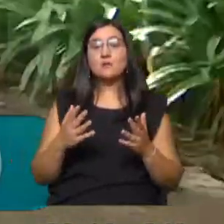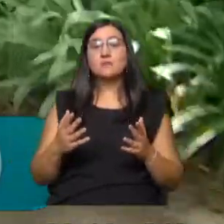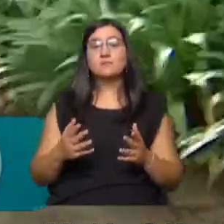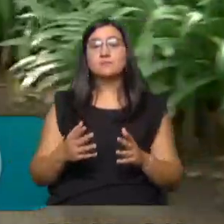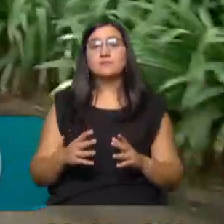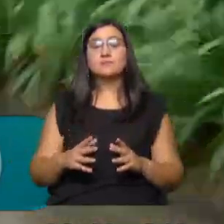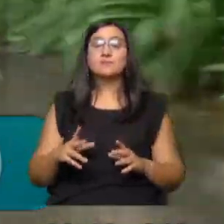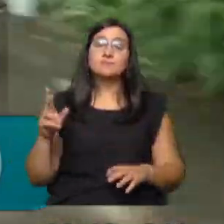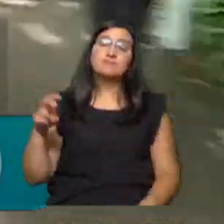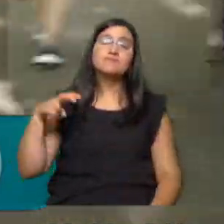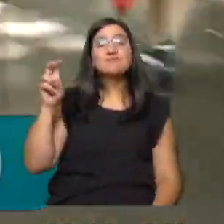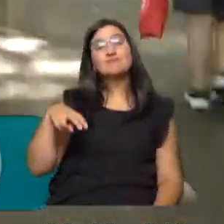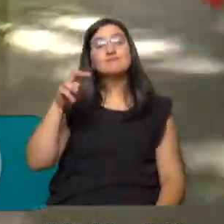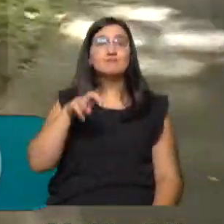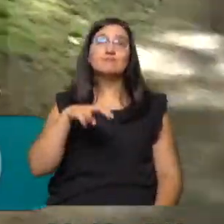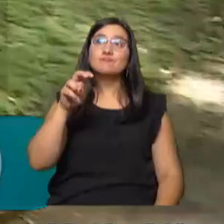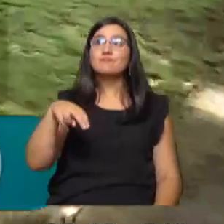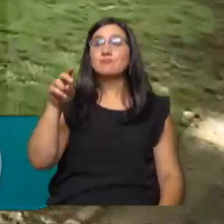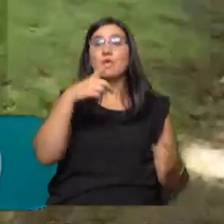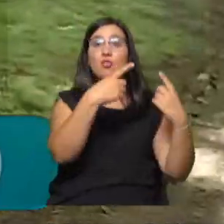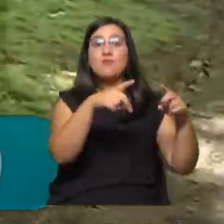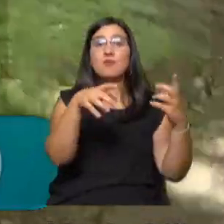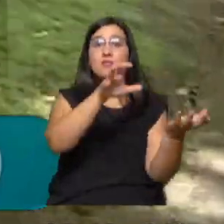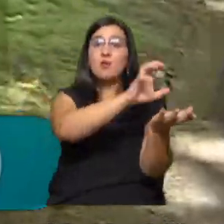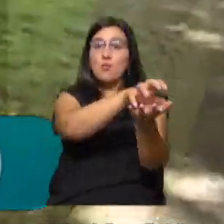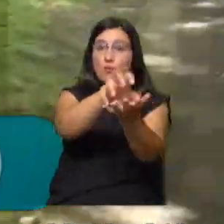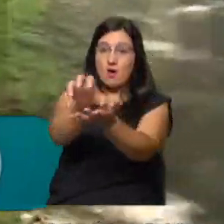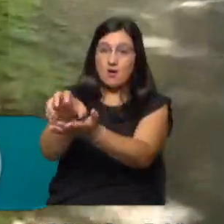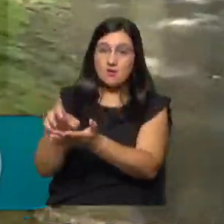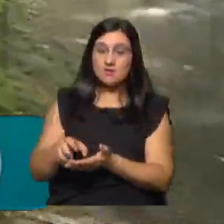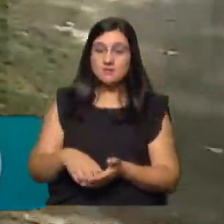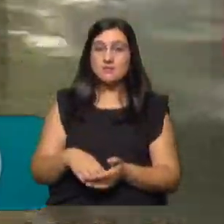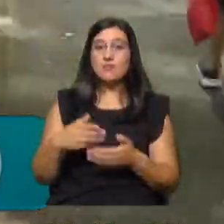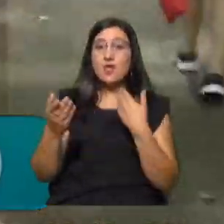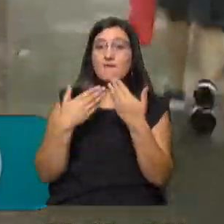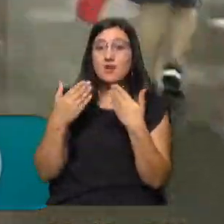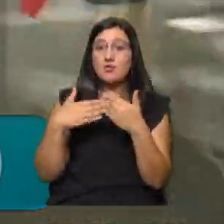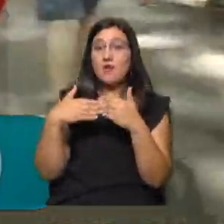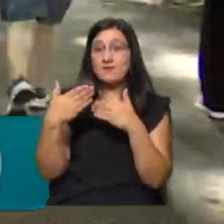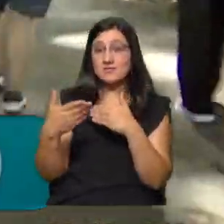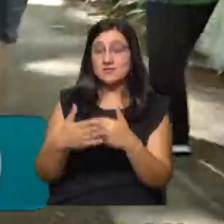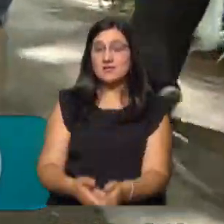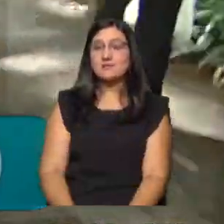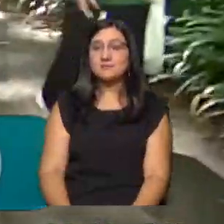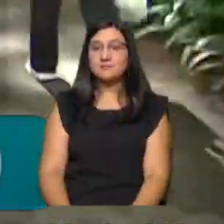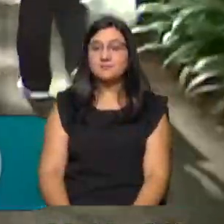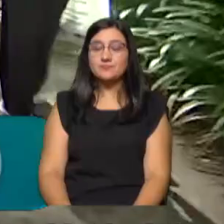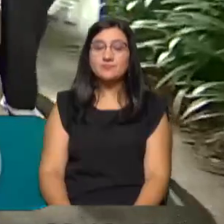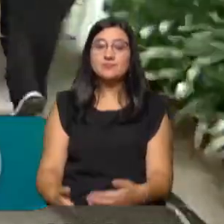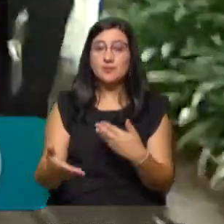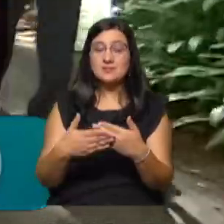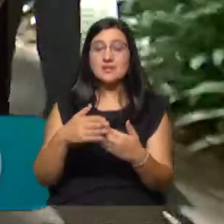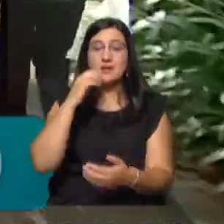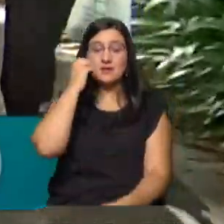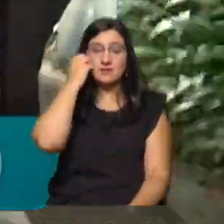se predisponen a caminar por los distintos espacios del Jardín Botánico. Voy a hablar con la vecina que tengo acá. A ver. Me voy a acercar